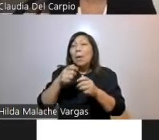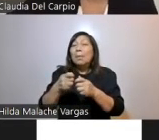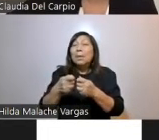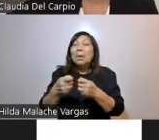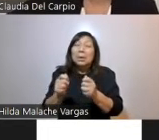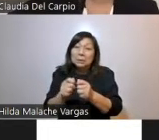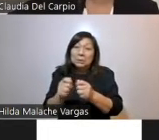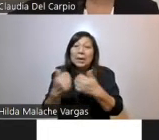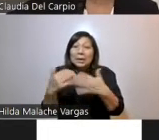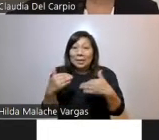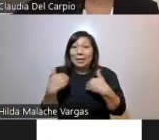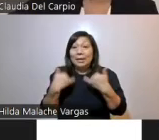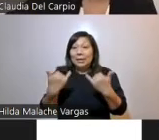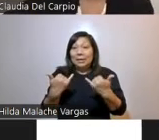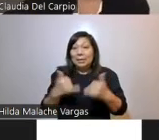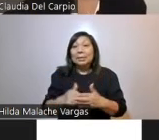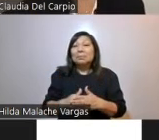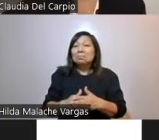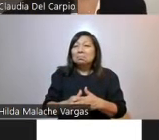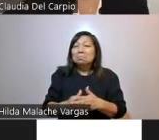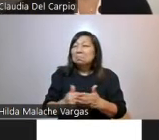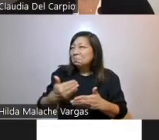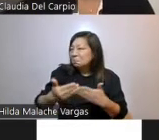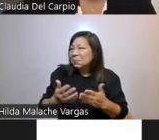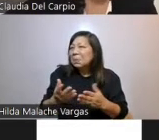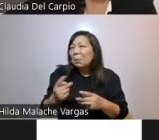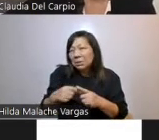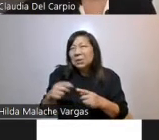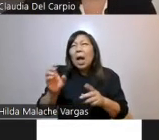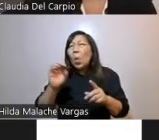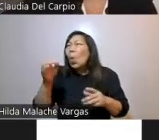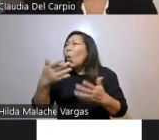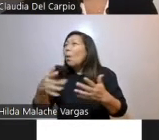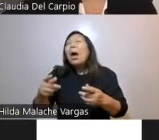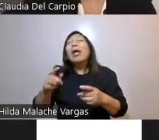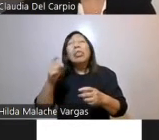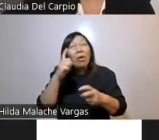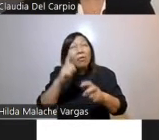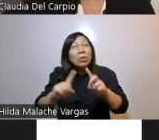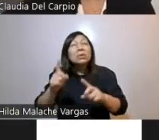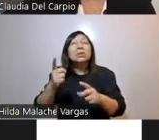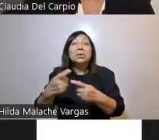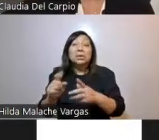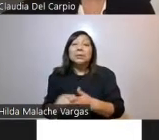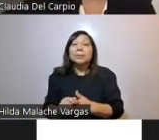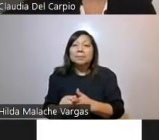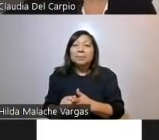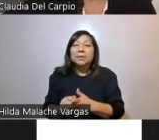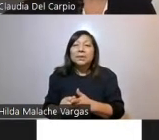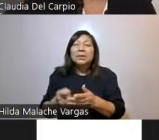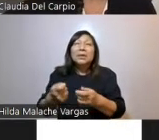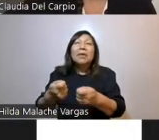que ya lo tenemos también en nuestro país. De repente es un poco más difícil de conseguir, pero sí existe, especialmente en los sex shops, que ahora hay